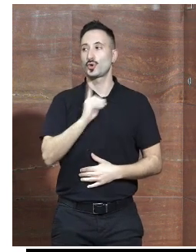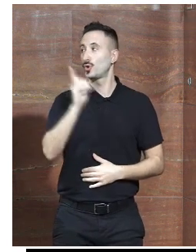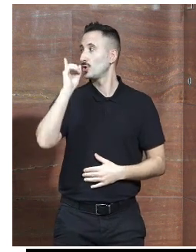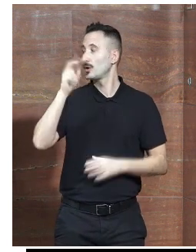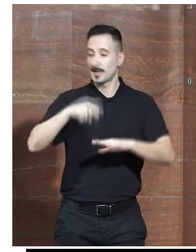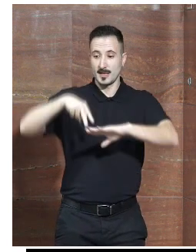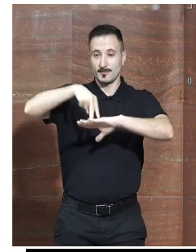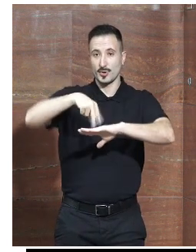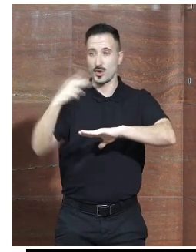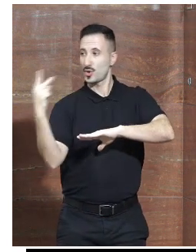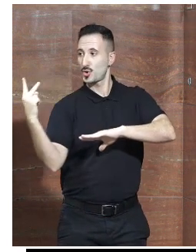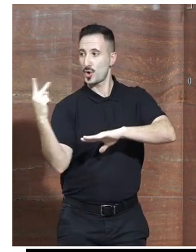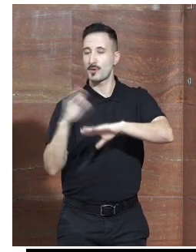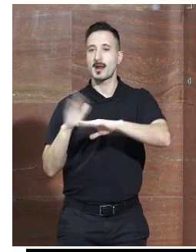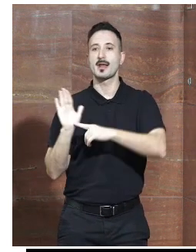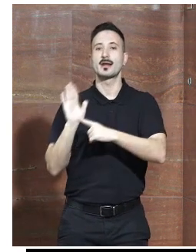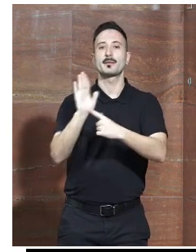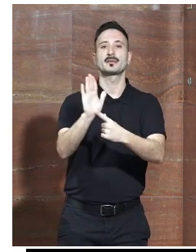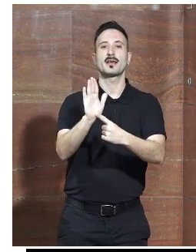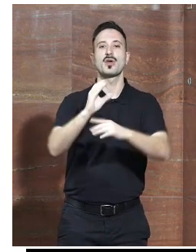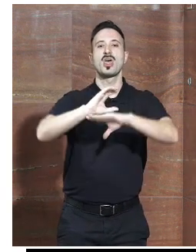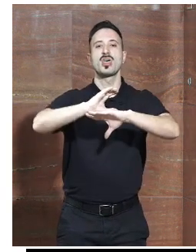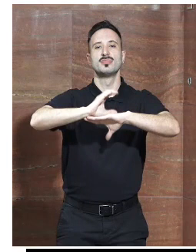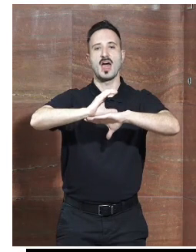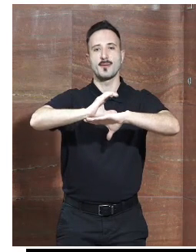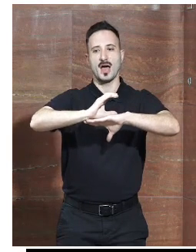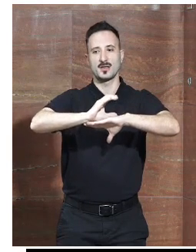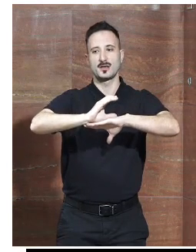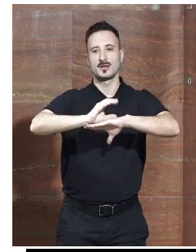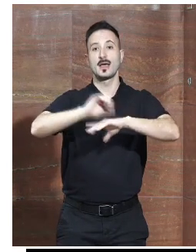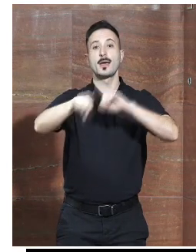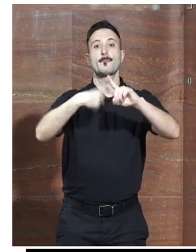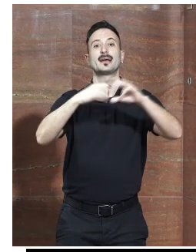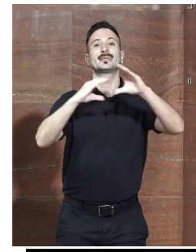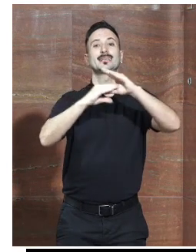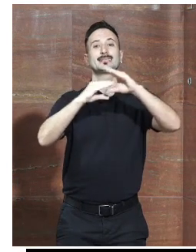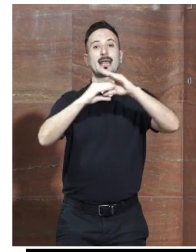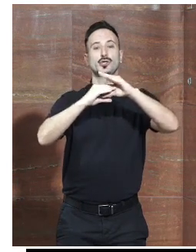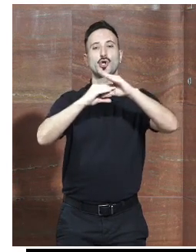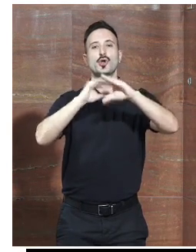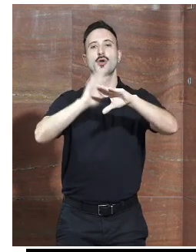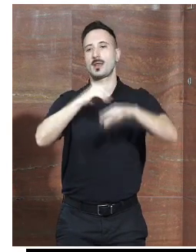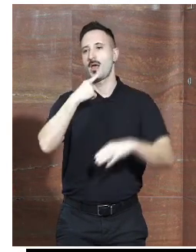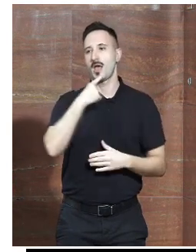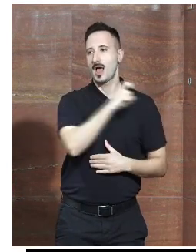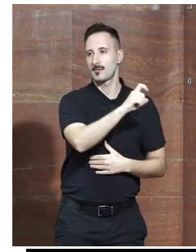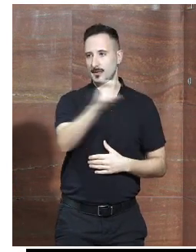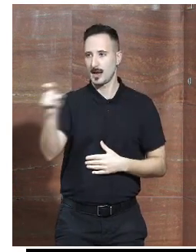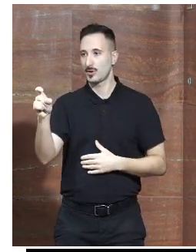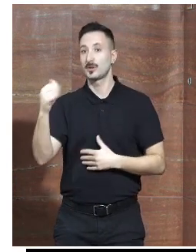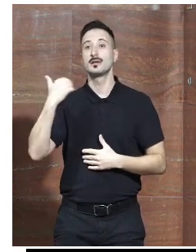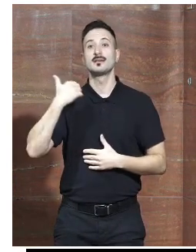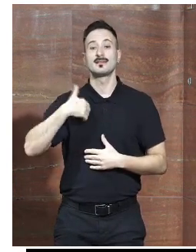aquí, Cristina y yo, en representación del CEAPAT y del IMSERSO. Y para deciros que, bueno,